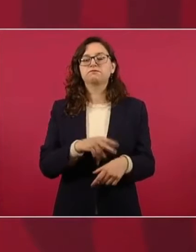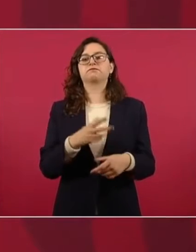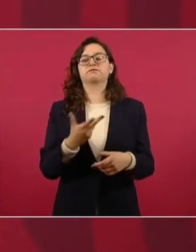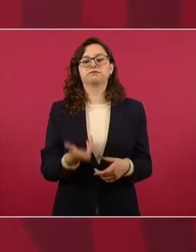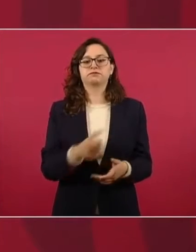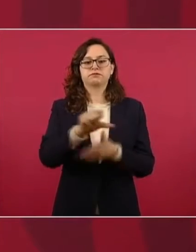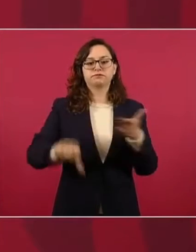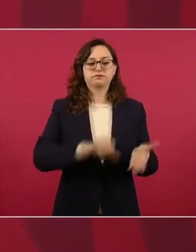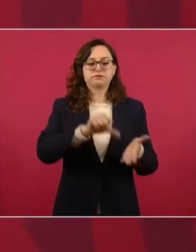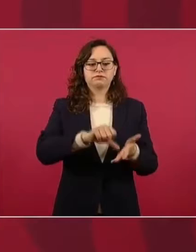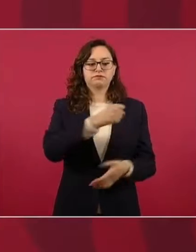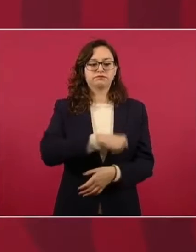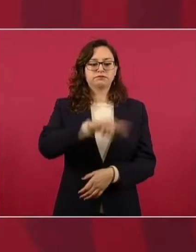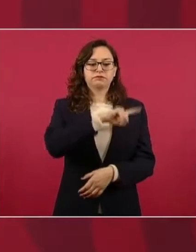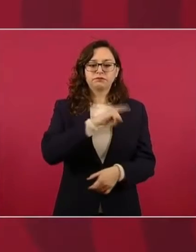rehabilitando centros de salud,